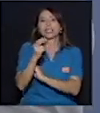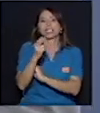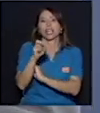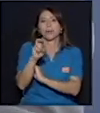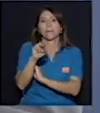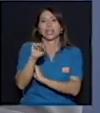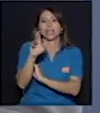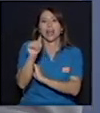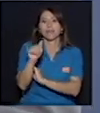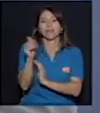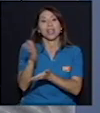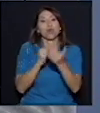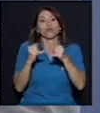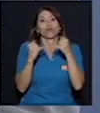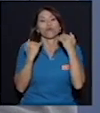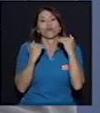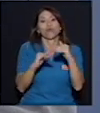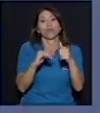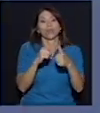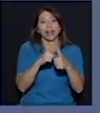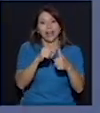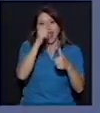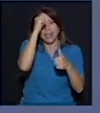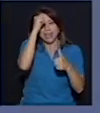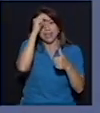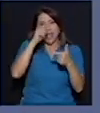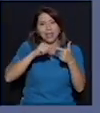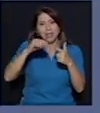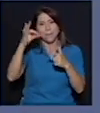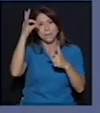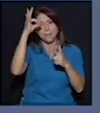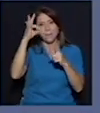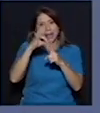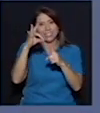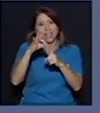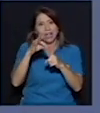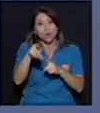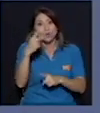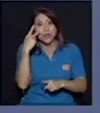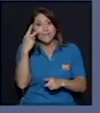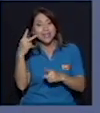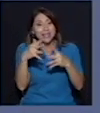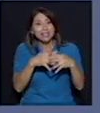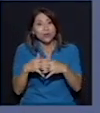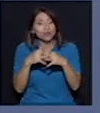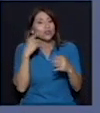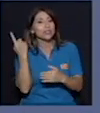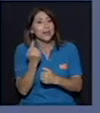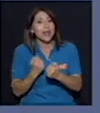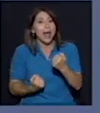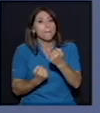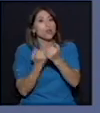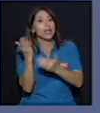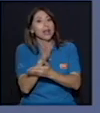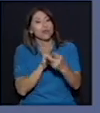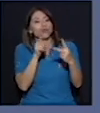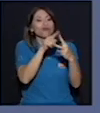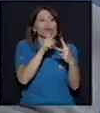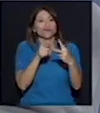fronterizas, que son la India y Pakistán. Y usted nota que los Estados Unidos siempre apoya a alguno de los dos para que